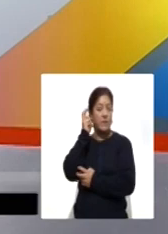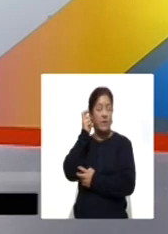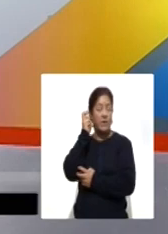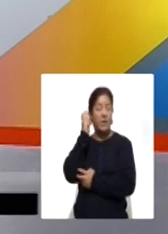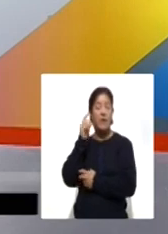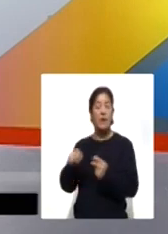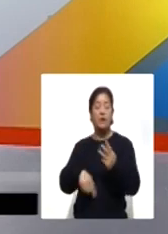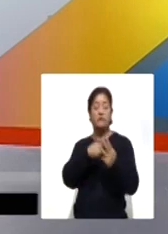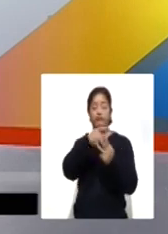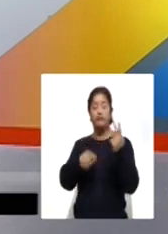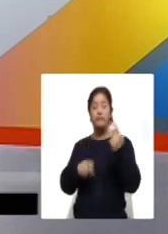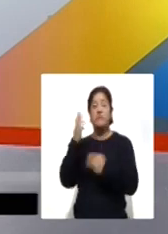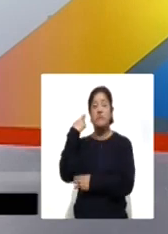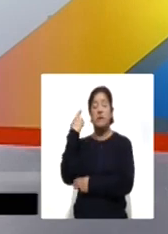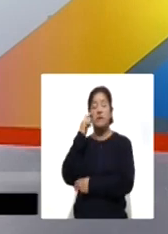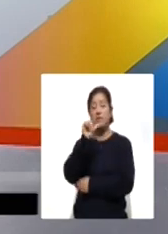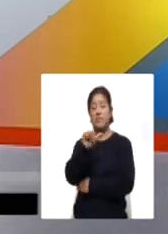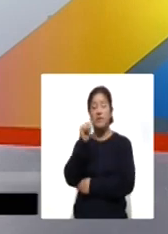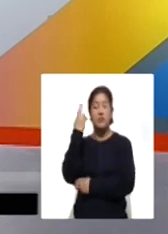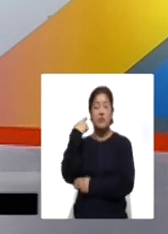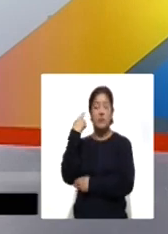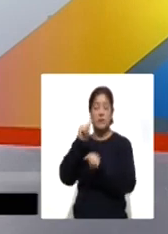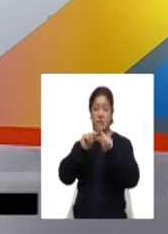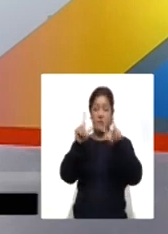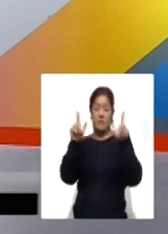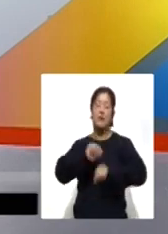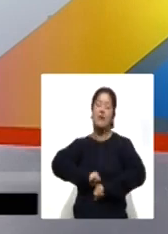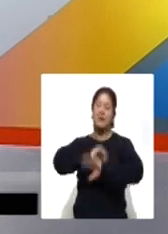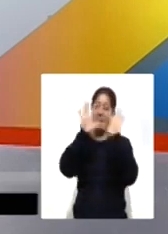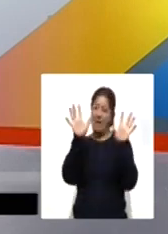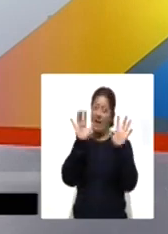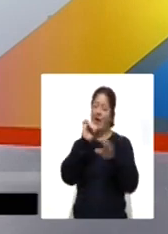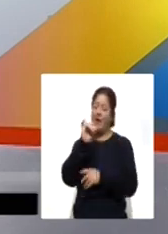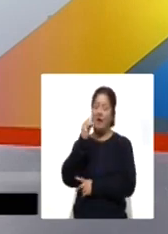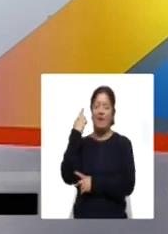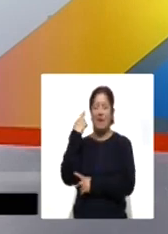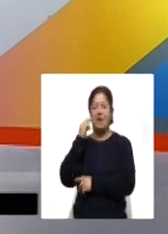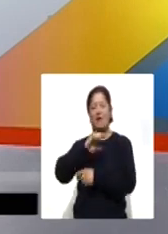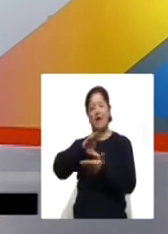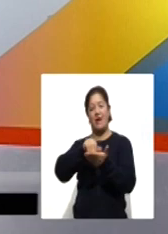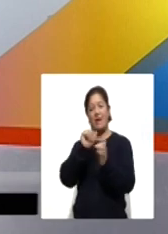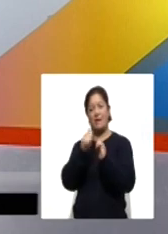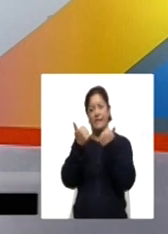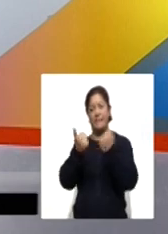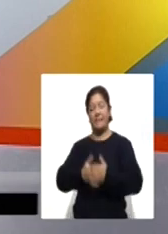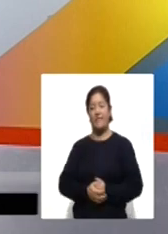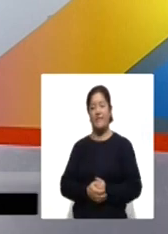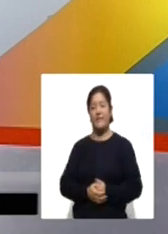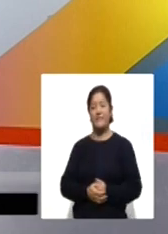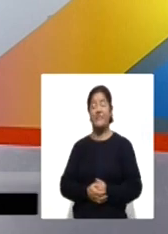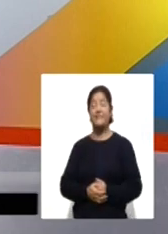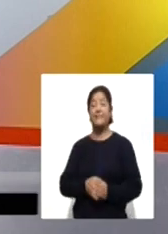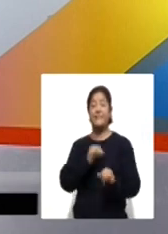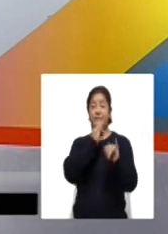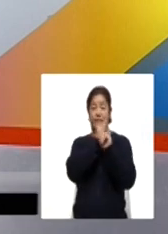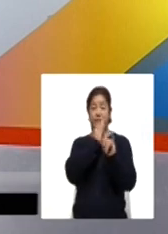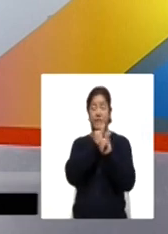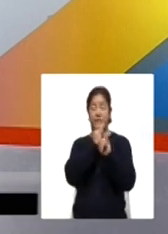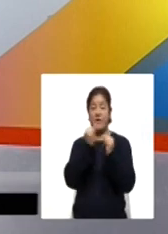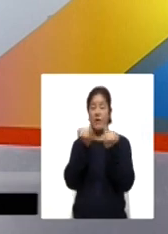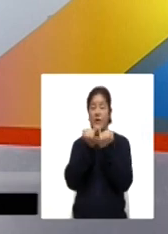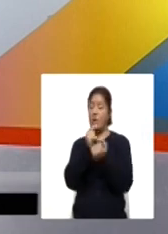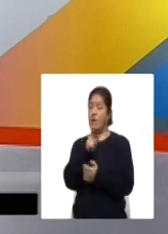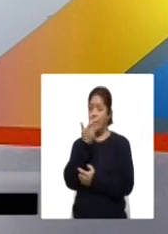nuestras emisoras de radio, Radio Tlaxcala, Radio Altiplano, por supuesto la señal de Radio Calpulalpan, y nuestras redes sociales están a